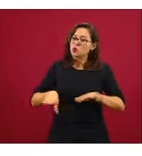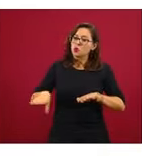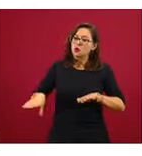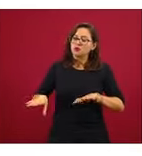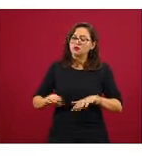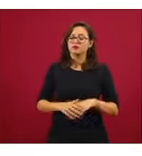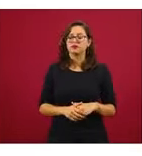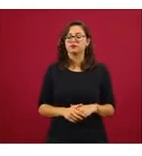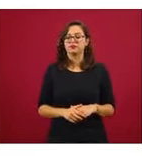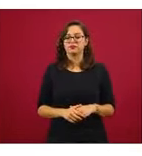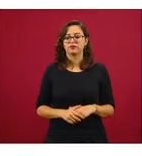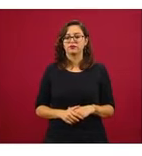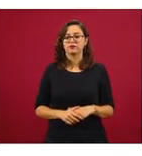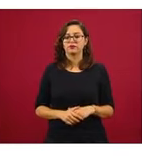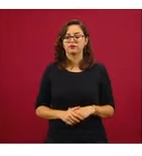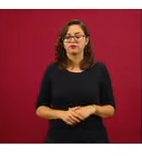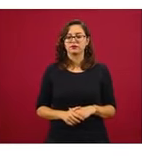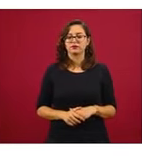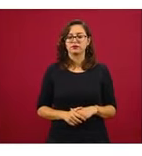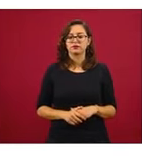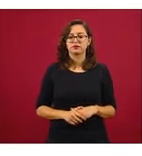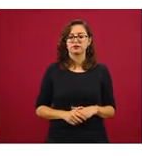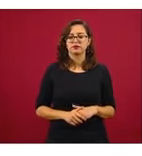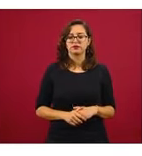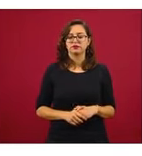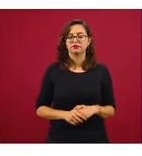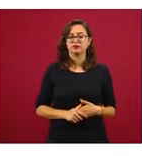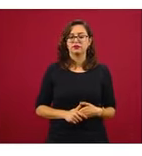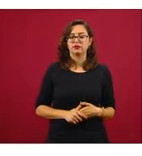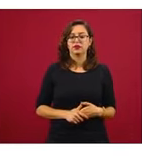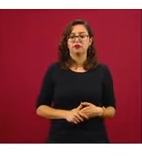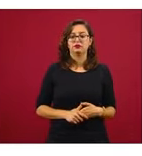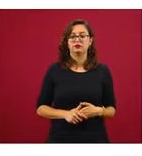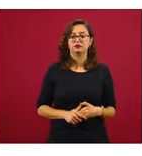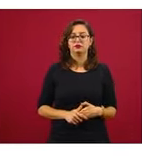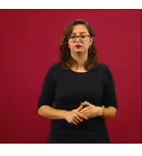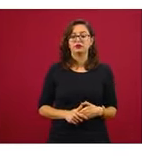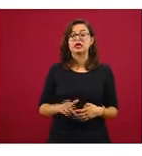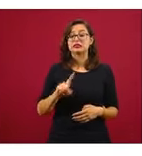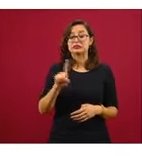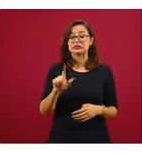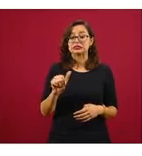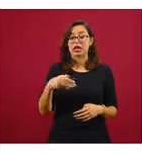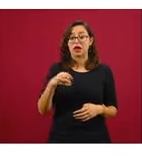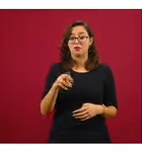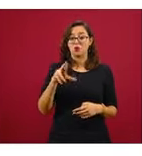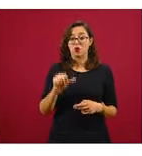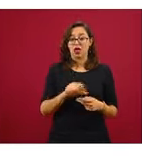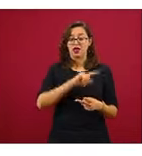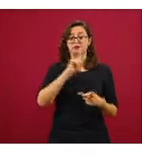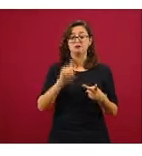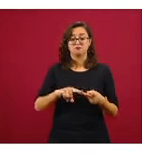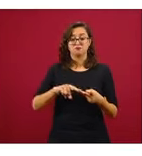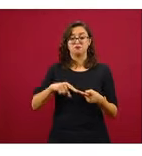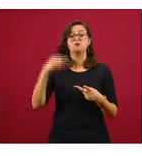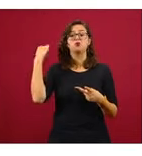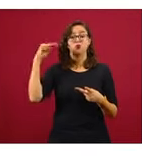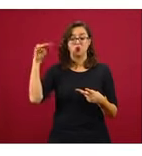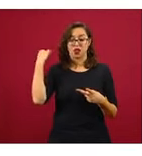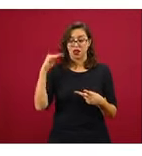en el estado de Michoacán. En este caso, Zamora y Morelia prácticamente han tenido